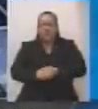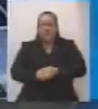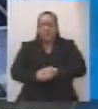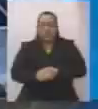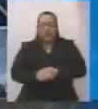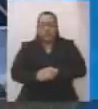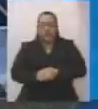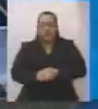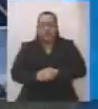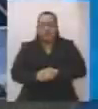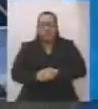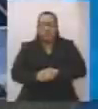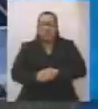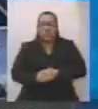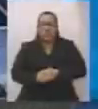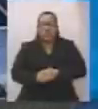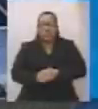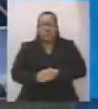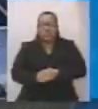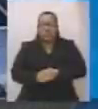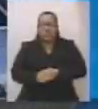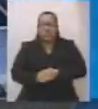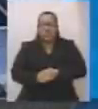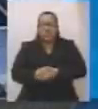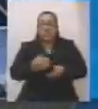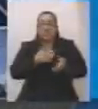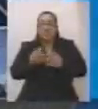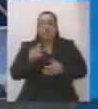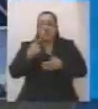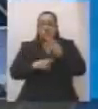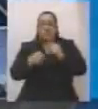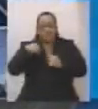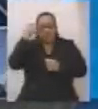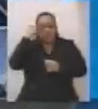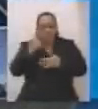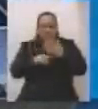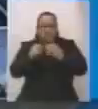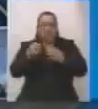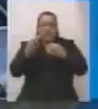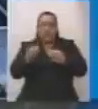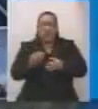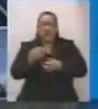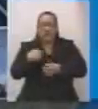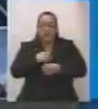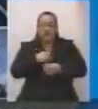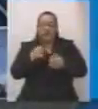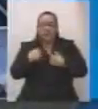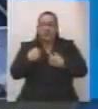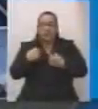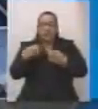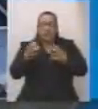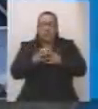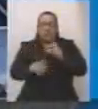Y la mayor parte de las personas consideraría que deberíamos esforzarnos